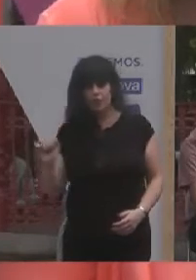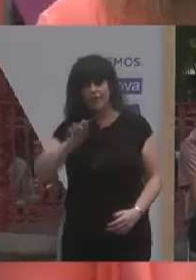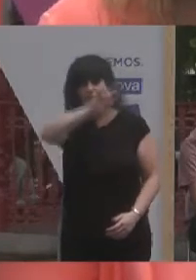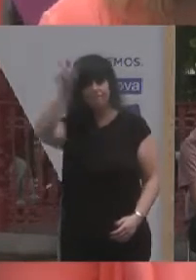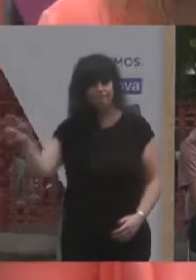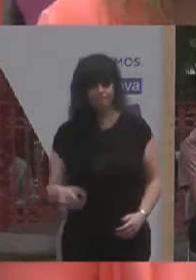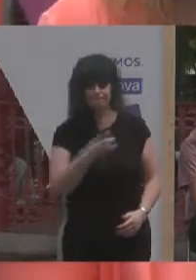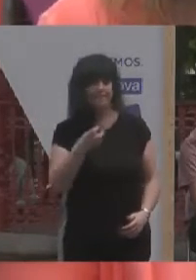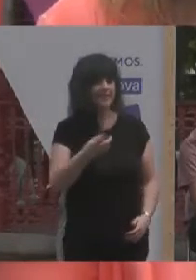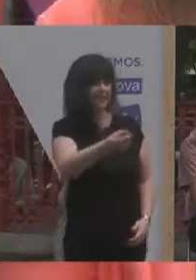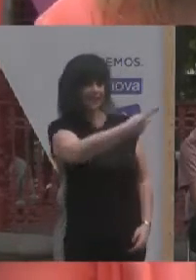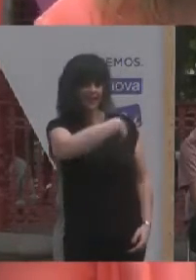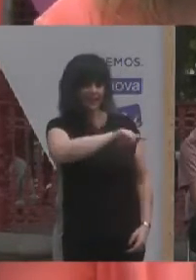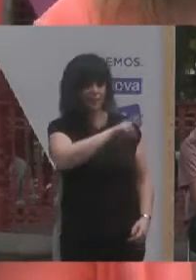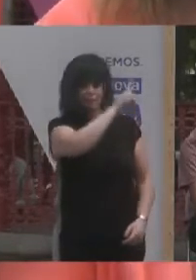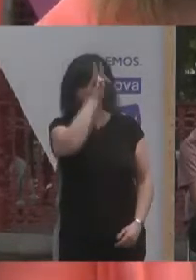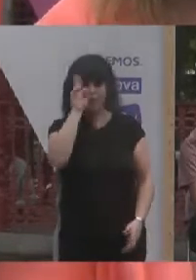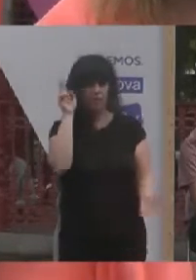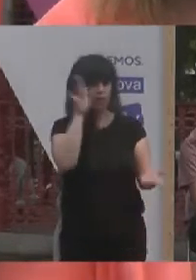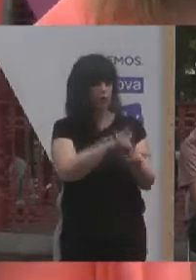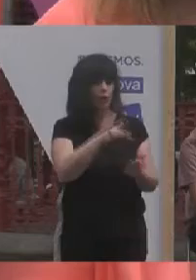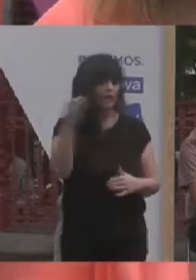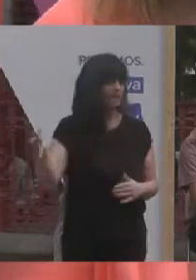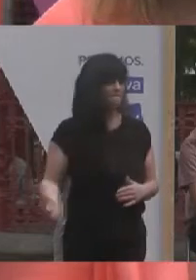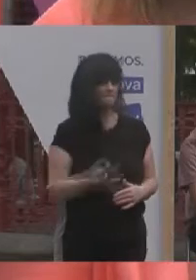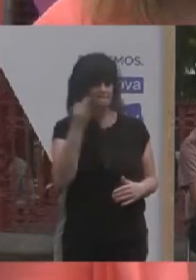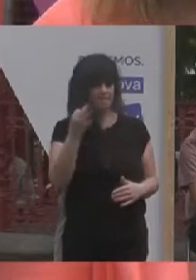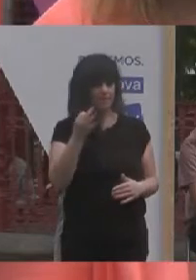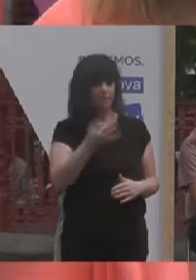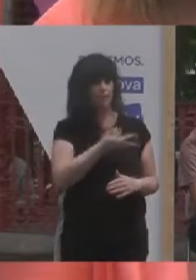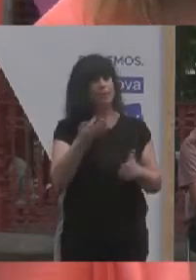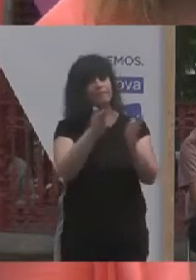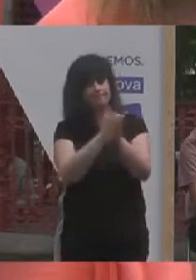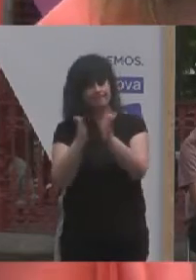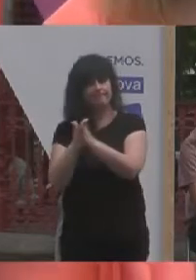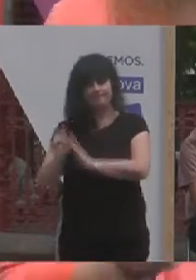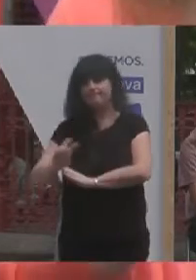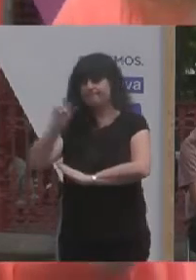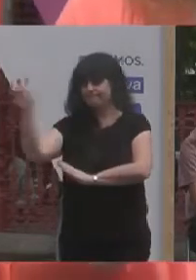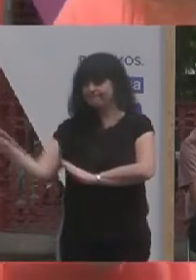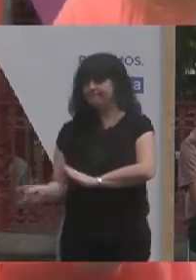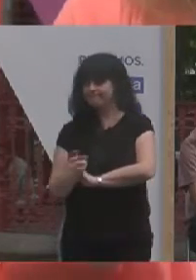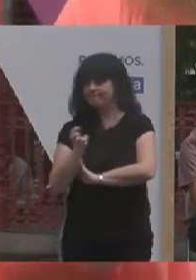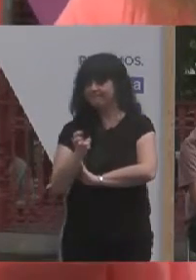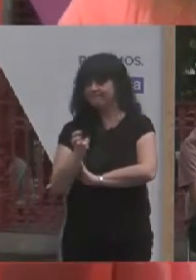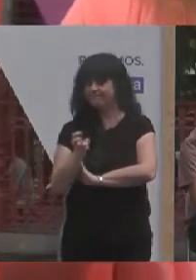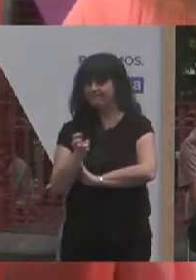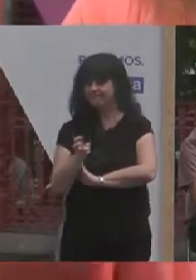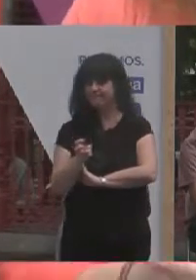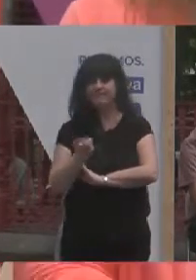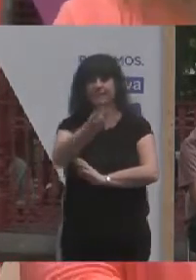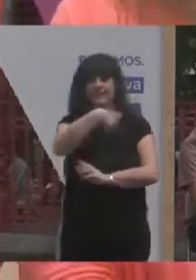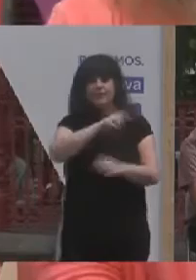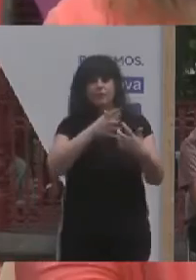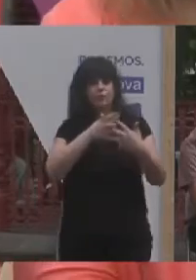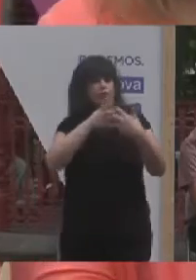van a estar seguro en Madrid e acompañados de varios compañeros máis que van a luitar non